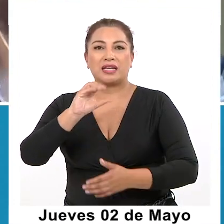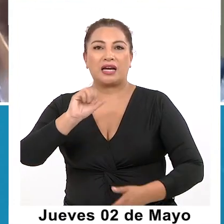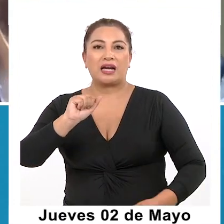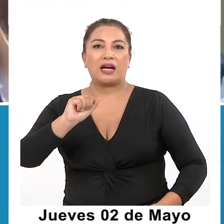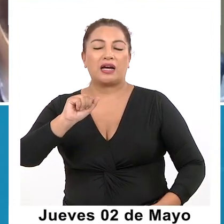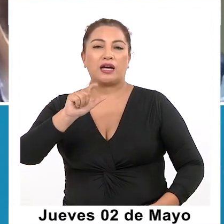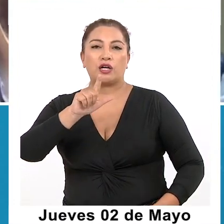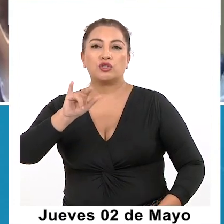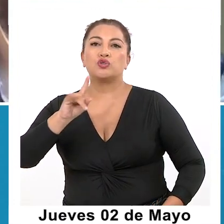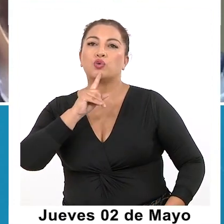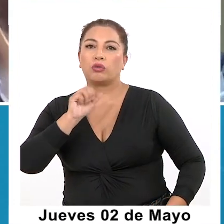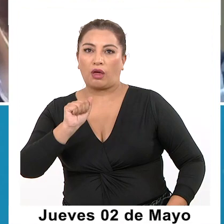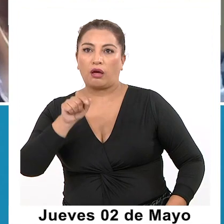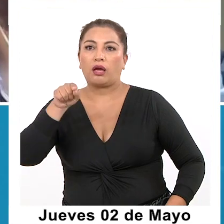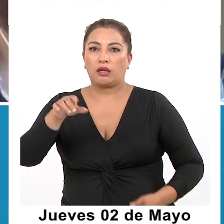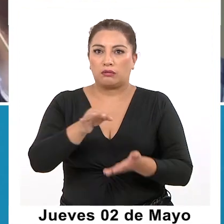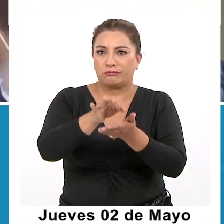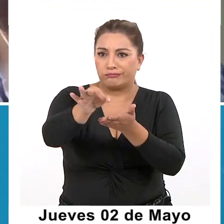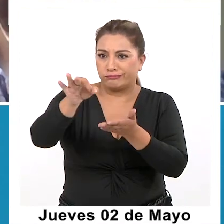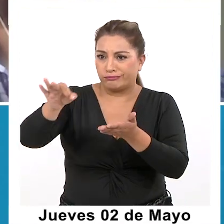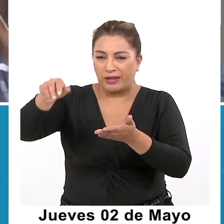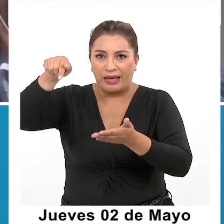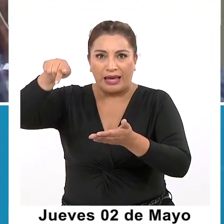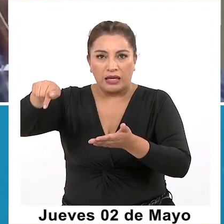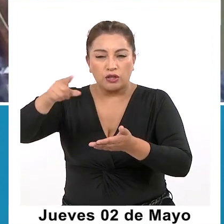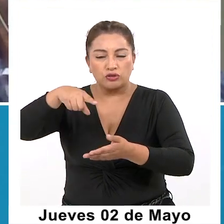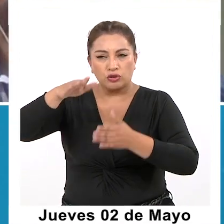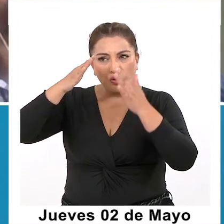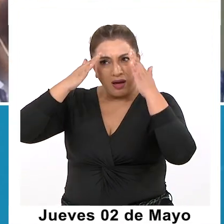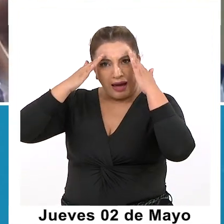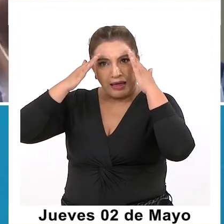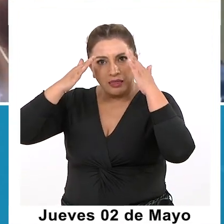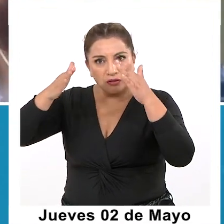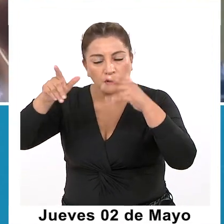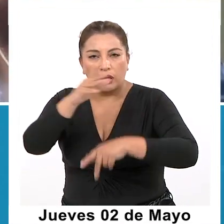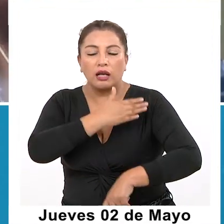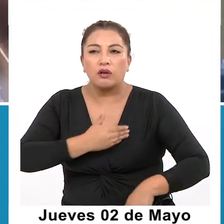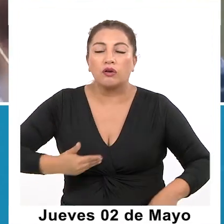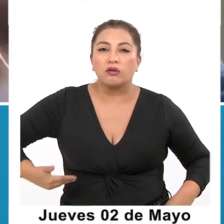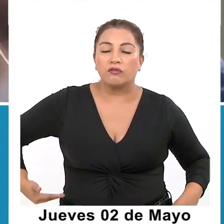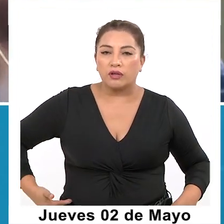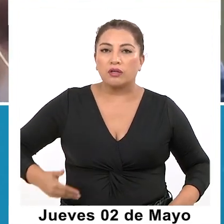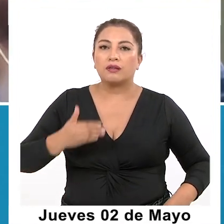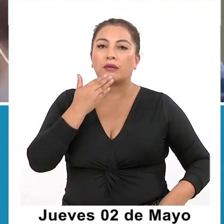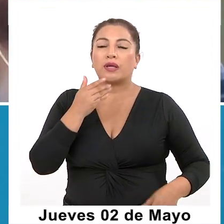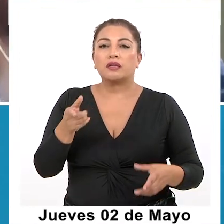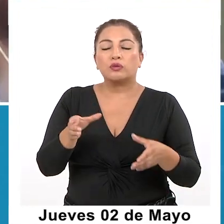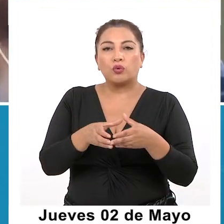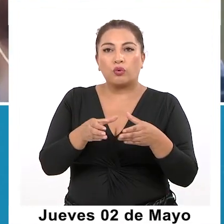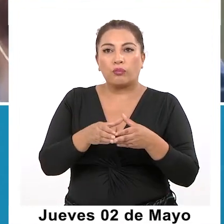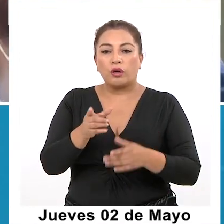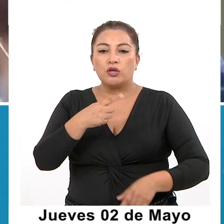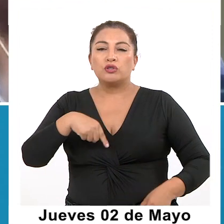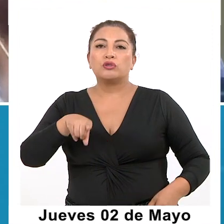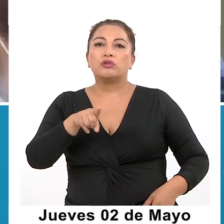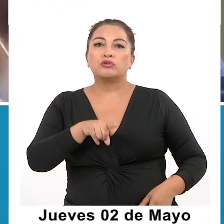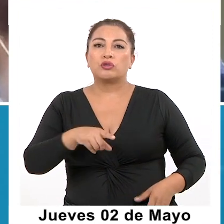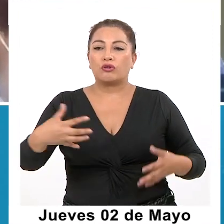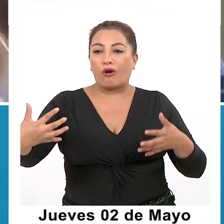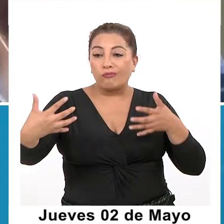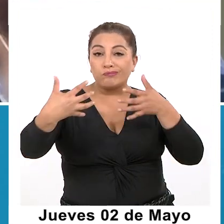frontera donde han levantado la la atención absoluta del gobierno y también de los gremios nosotros en forma